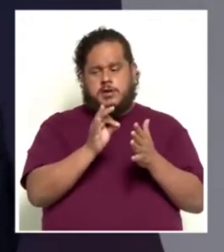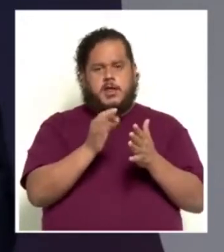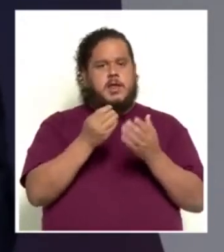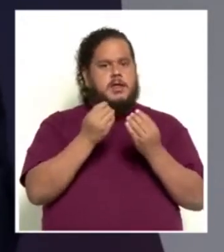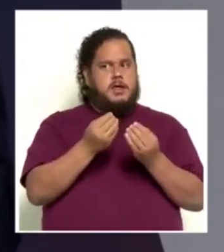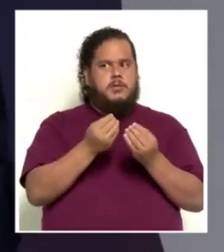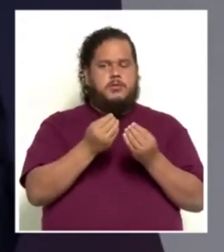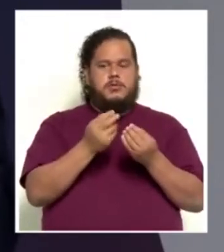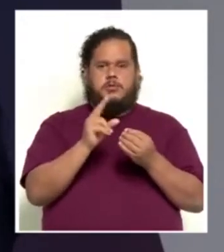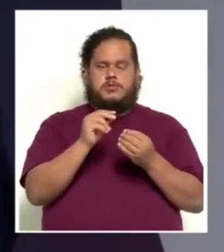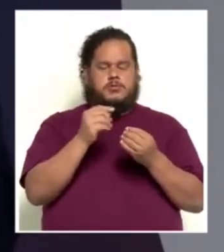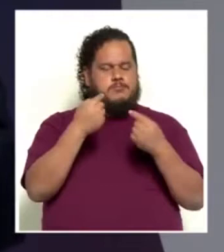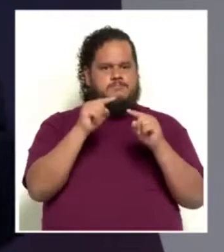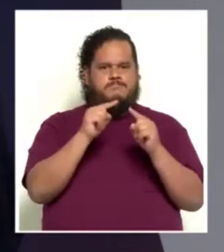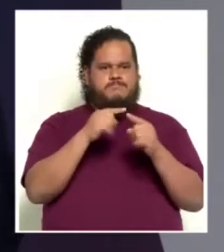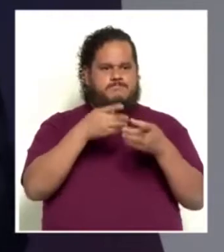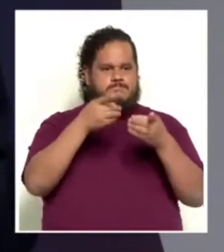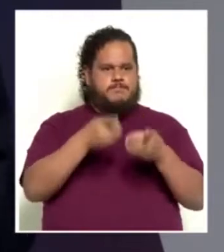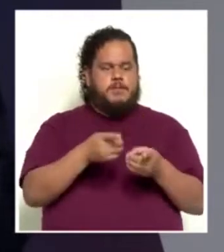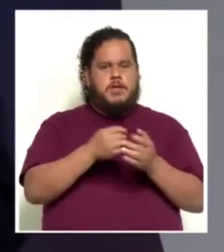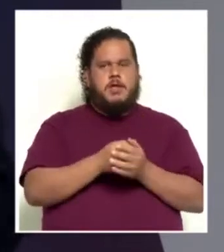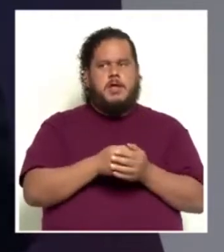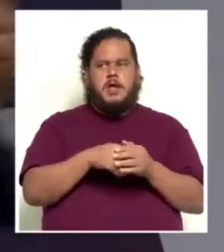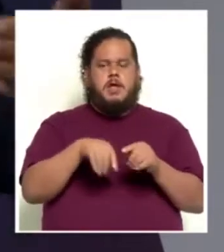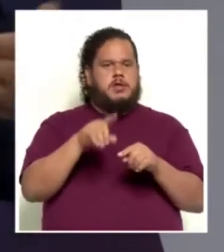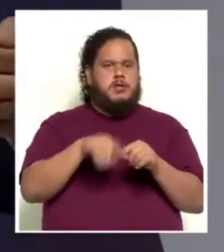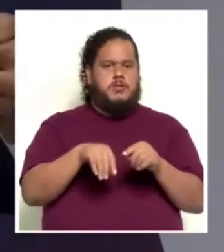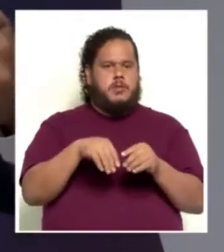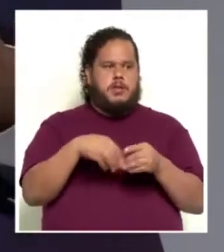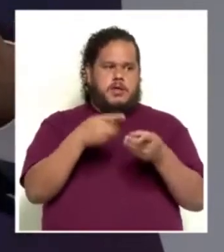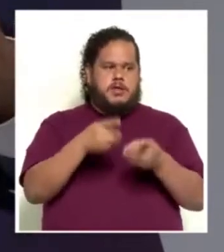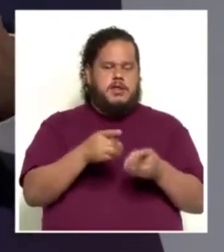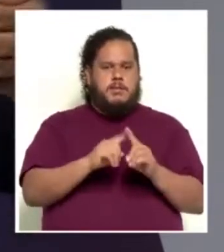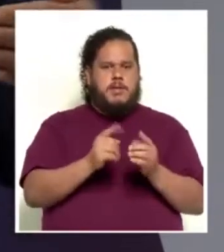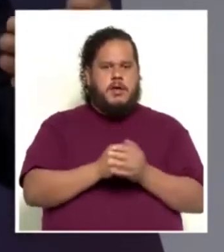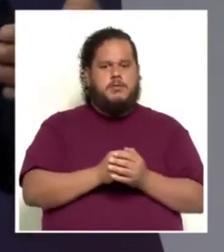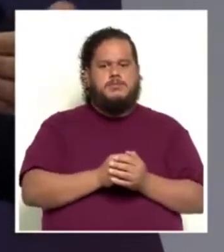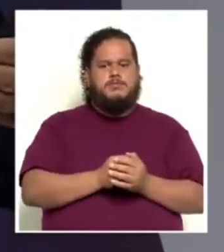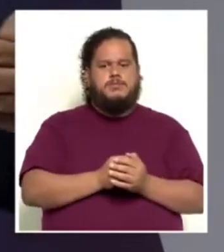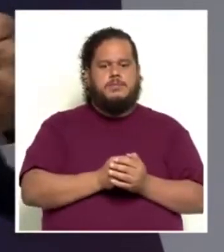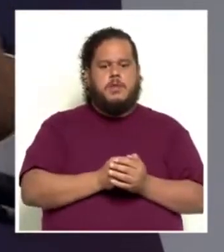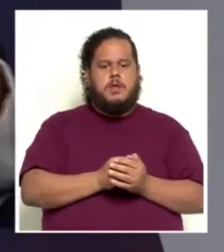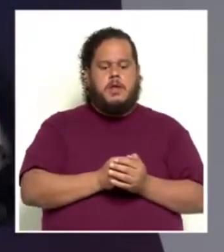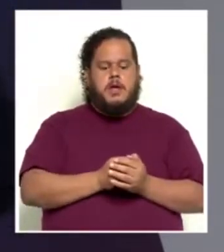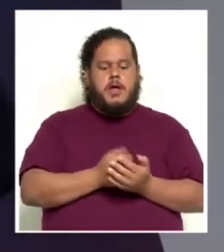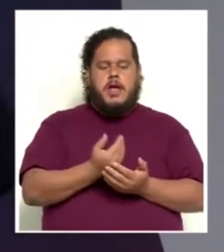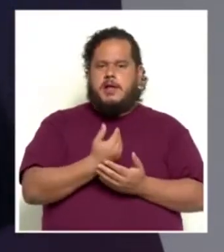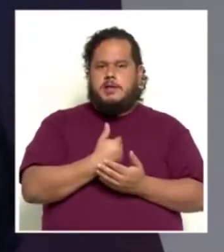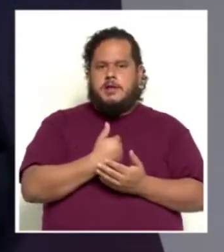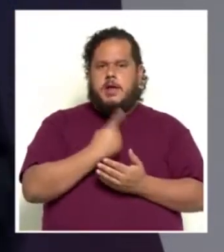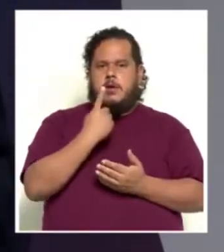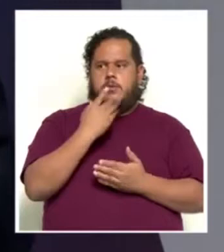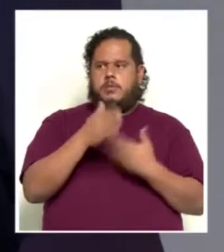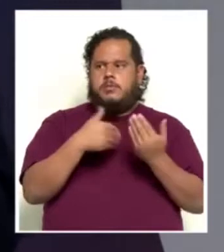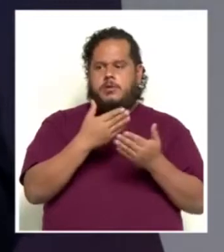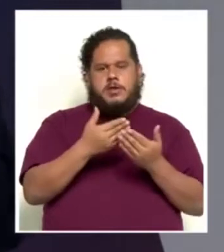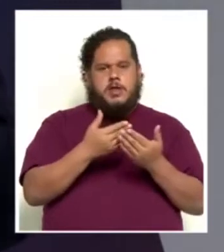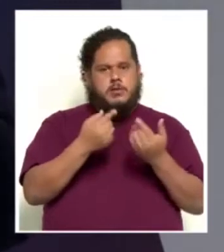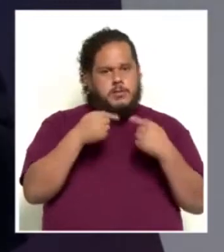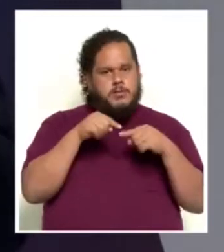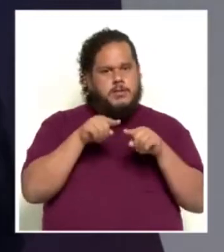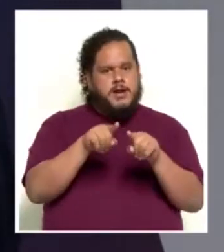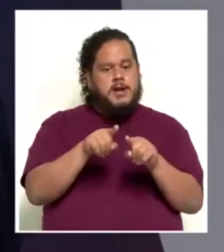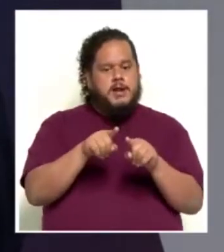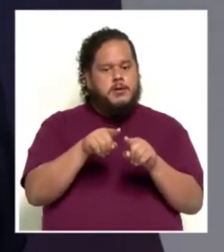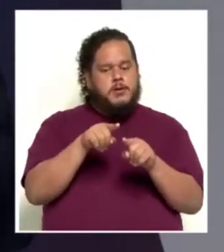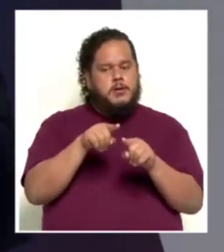muchos no lograron decidirse y no se podían decidir. Mientras tanto, había un proceso en paralelo